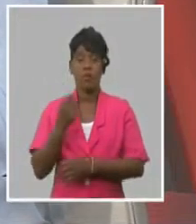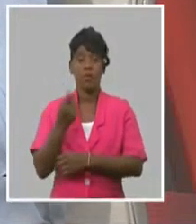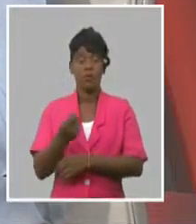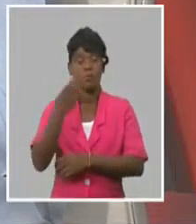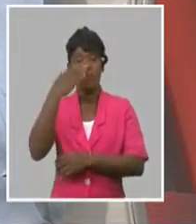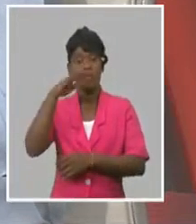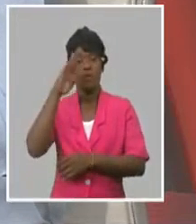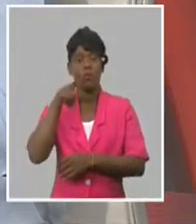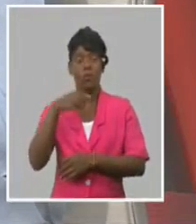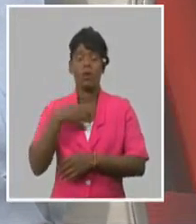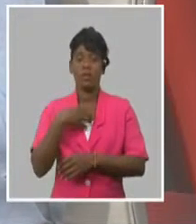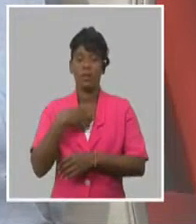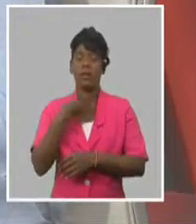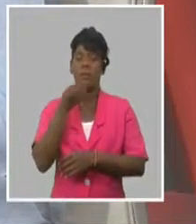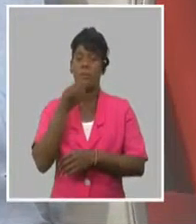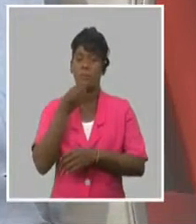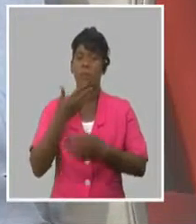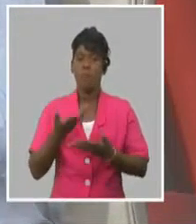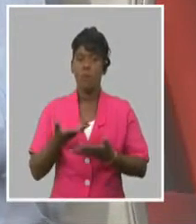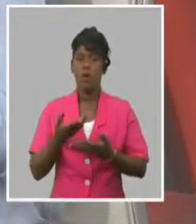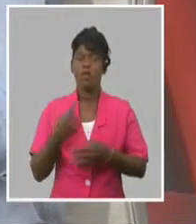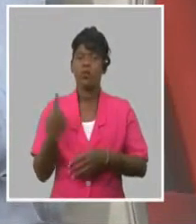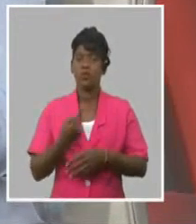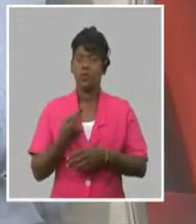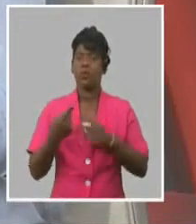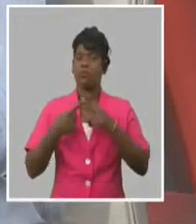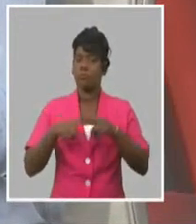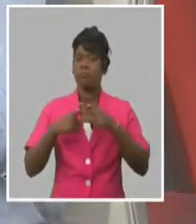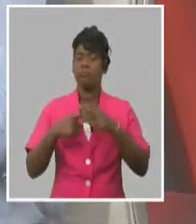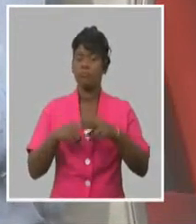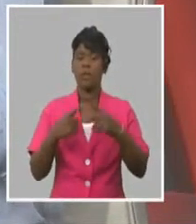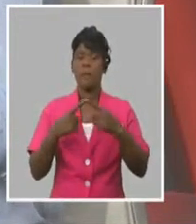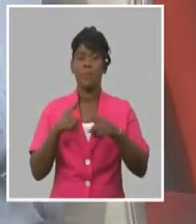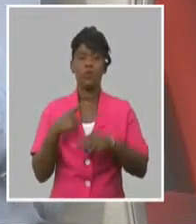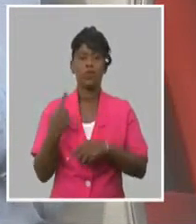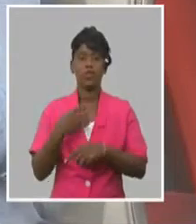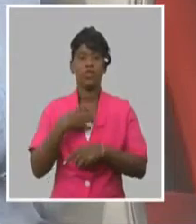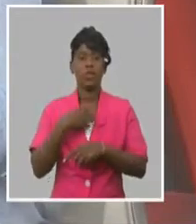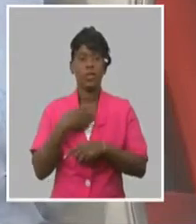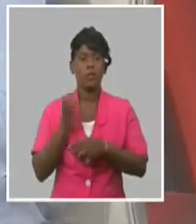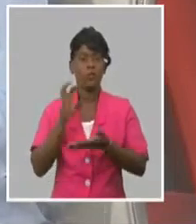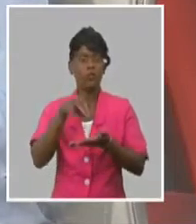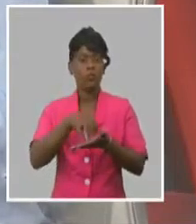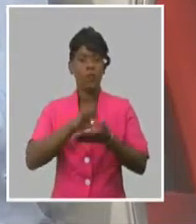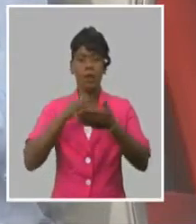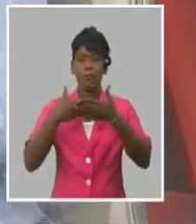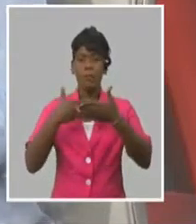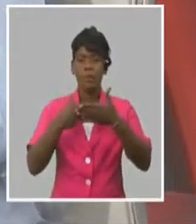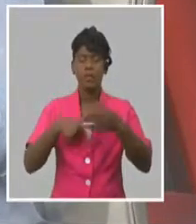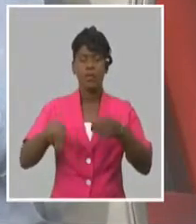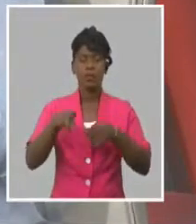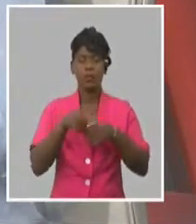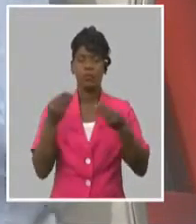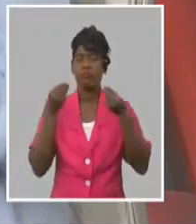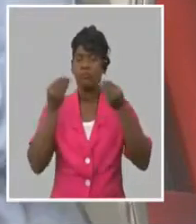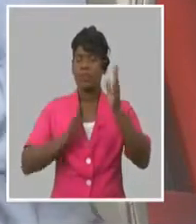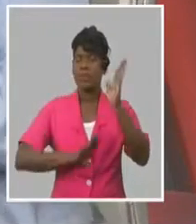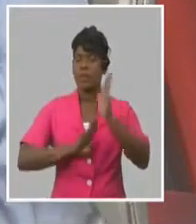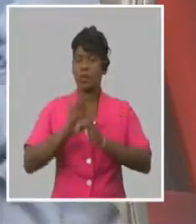ratifico, requiere de esa transformación. Tenemos ya un sector no estatal también con cierto nivel de desarrollo.